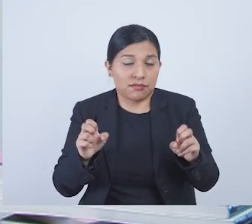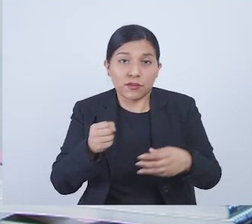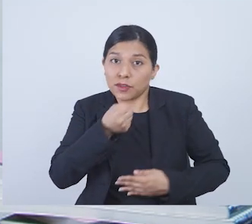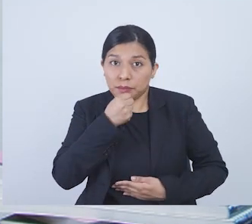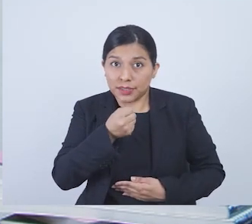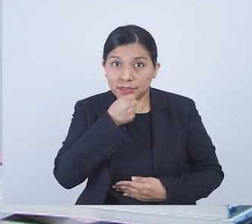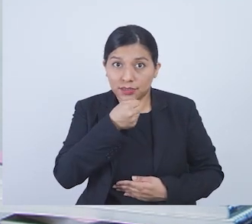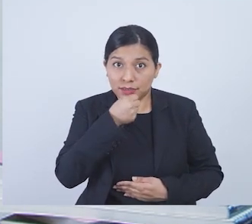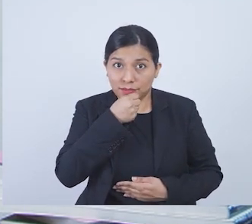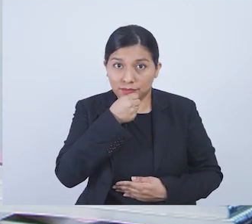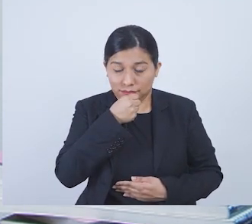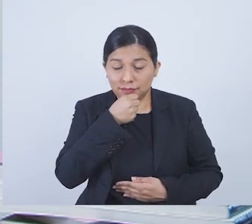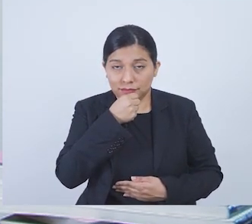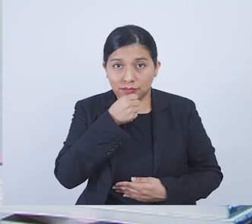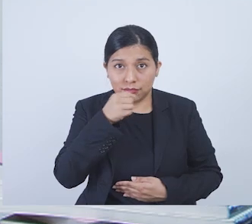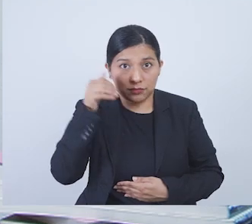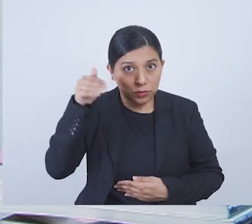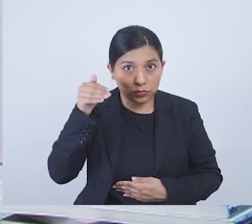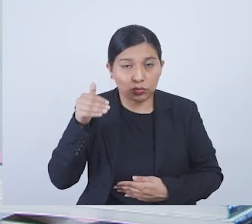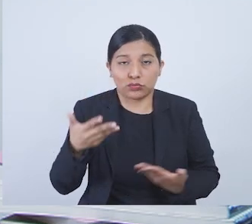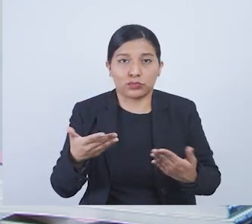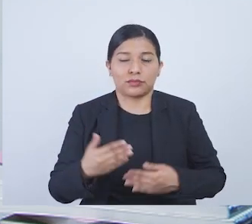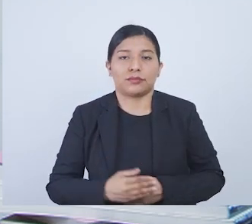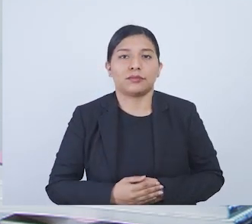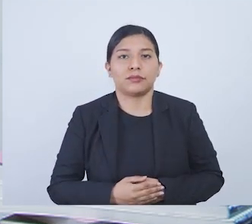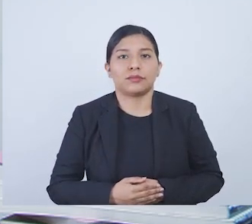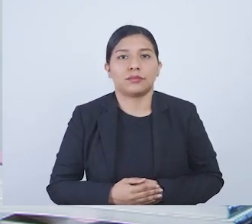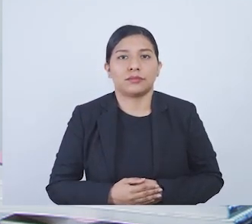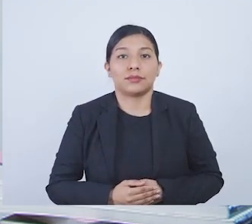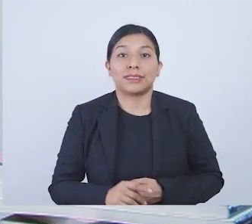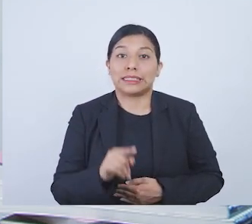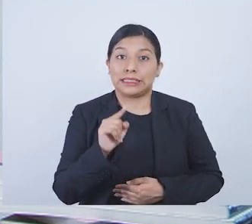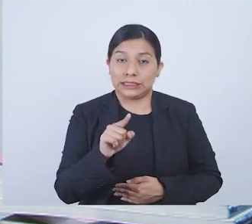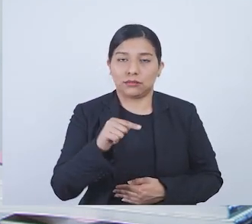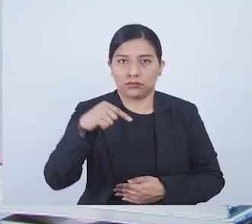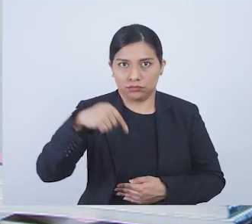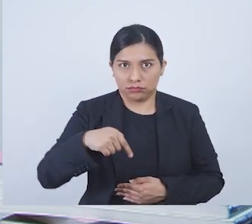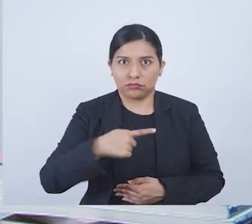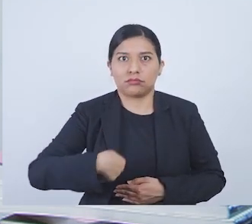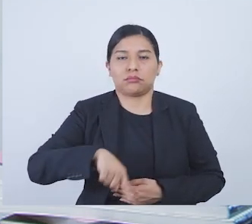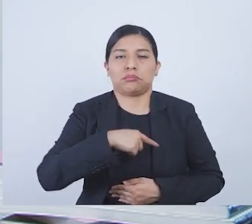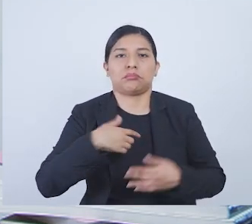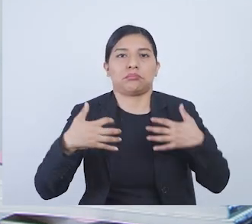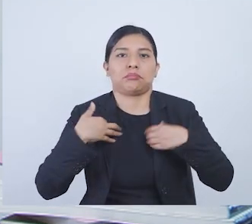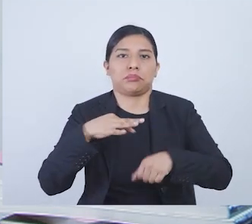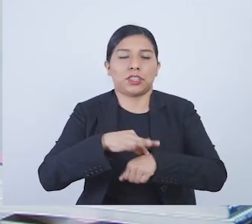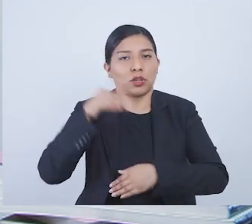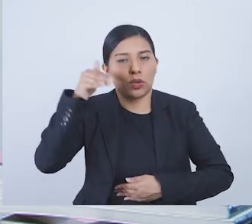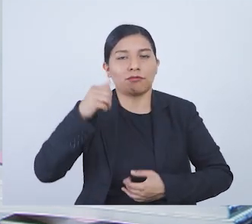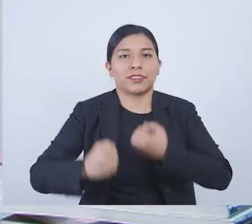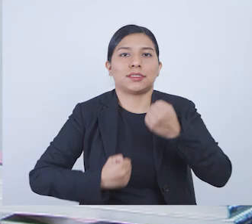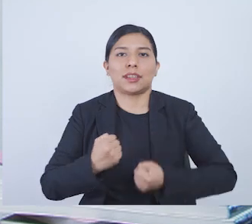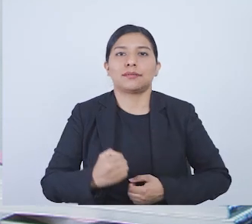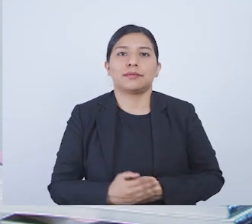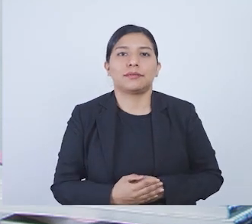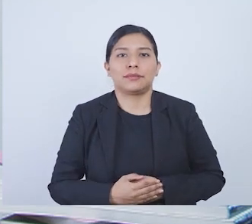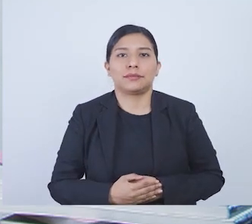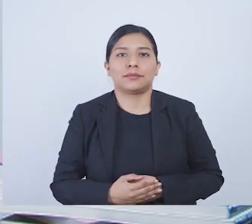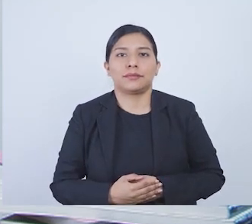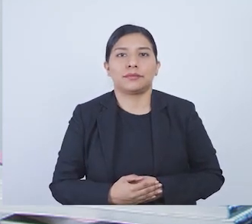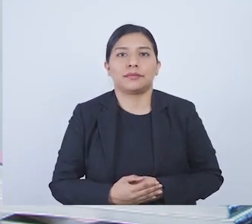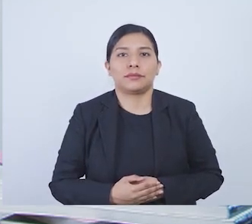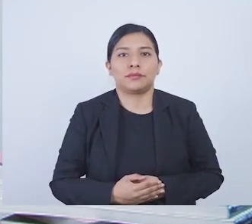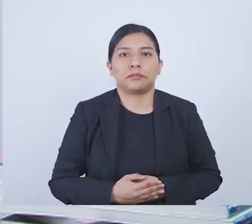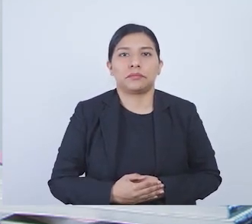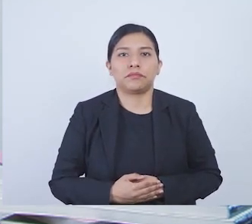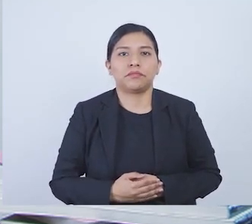contenido dentro de una especialidad en particular. Y eso es lo que ahora estamos viviendo dentro de la educación física. Para hablar de